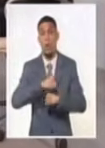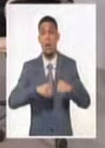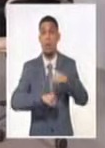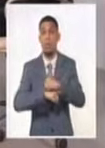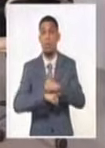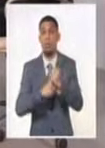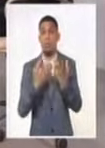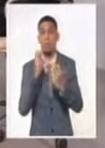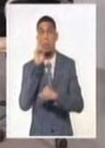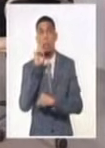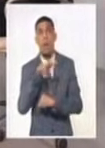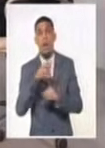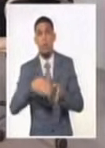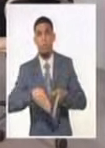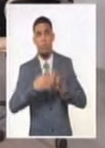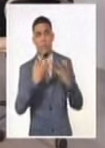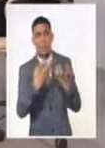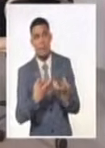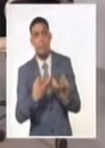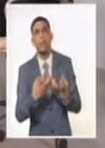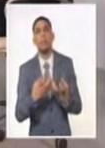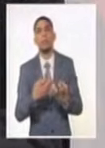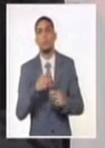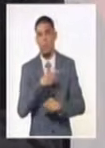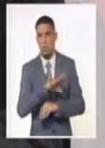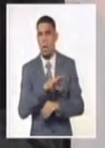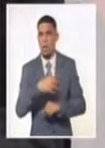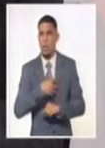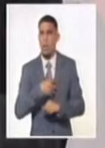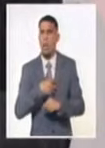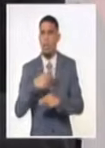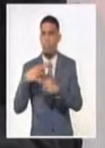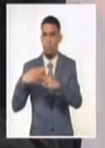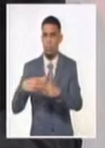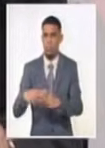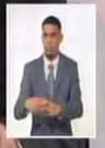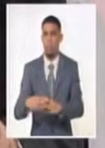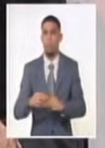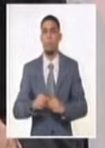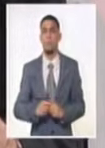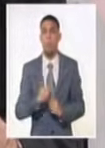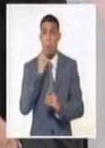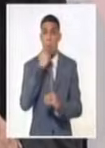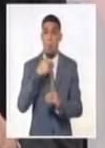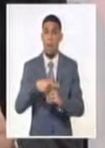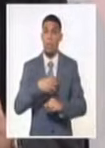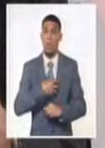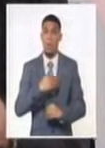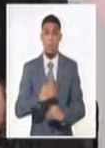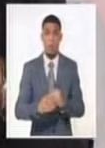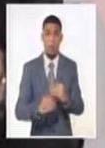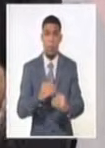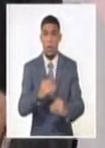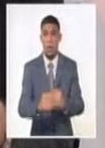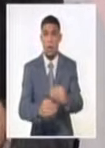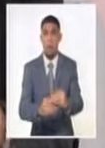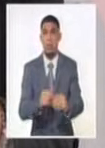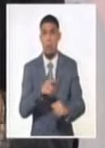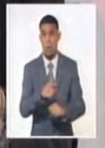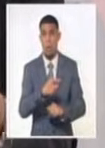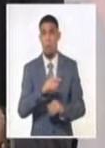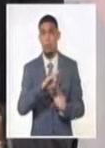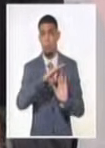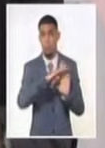digamos, estructurales como de regular y mal. Y existe un proceso, y como parte de este programa, un proceso de lograr